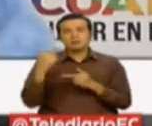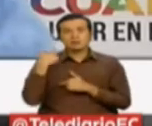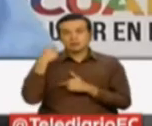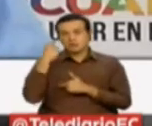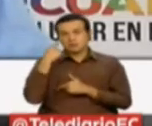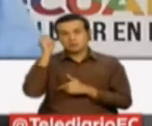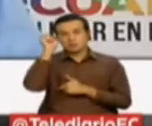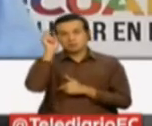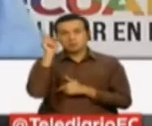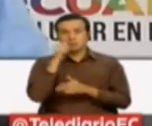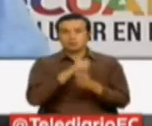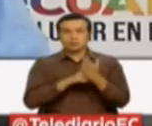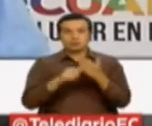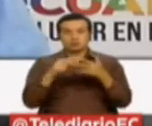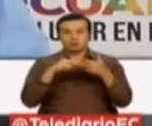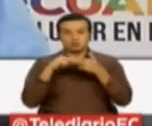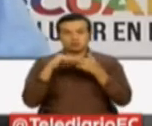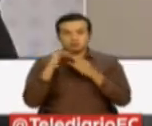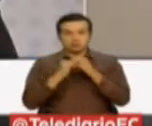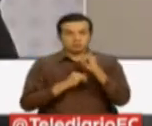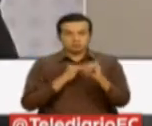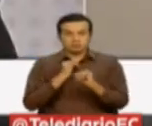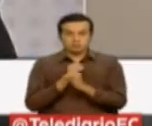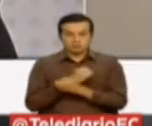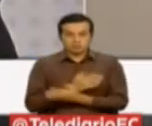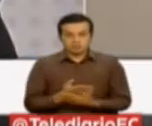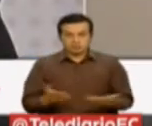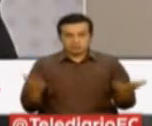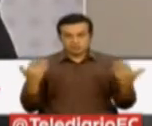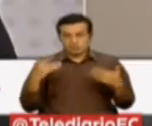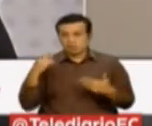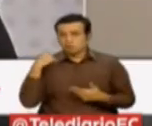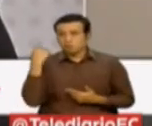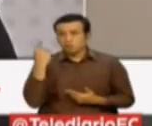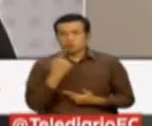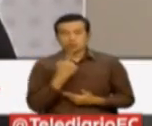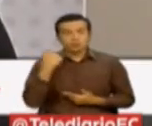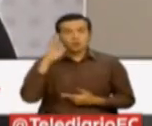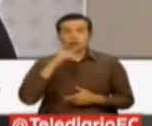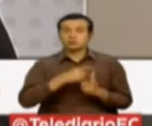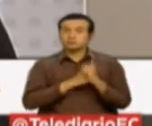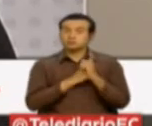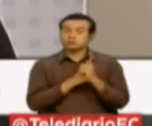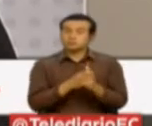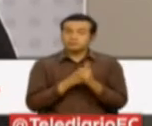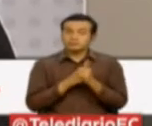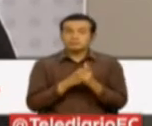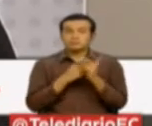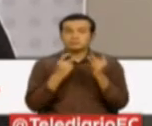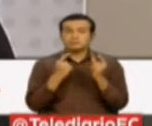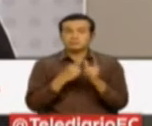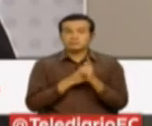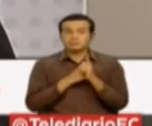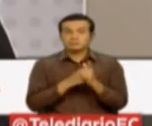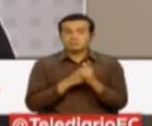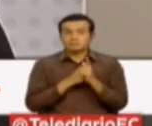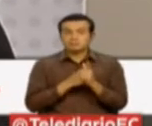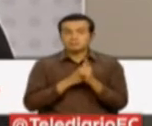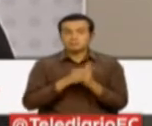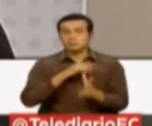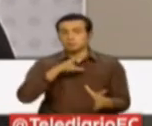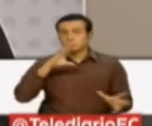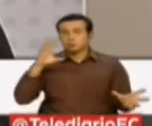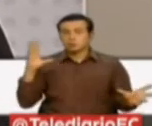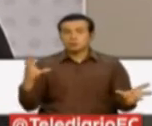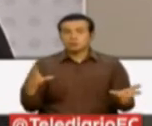del punto de vista del ministerio de comercio exterior nosotros somos los más urgidos en que esta medida tome